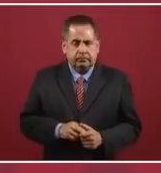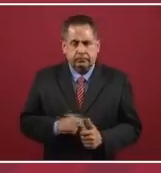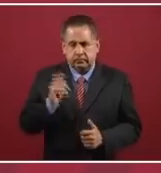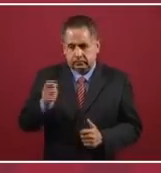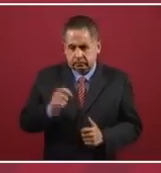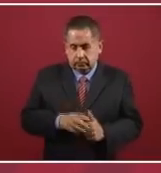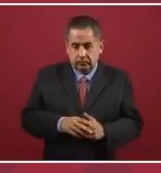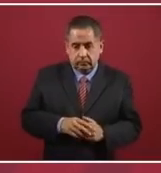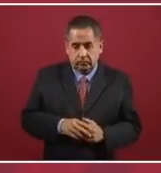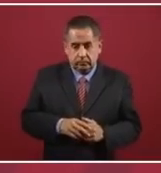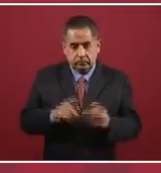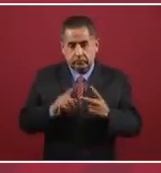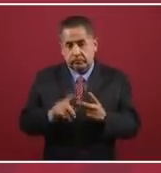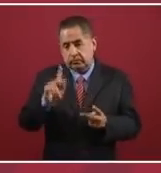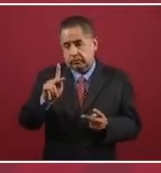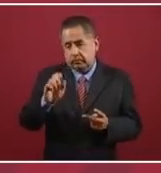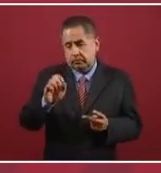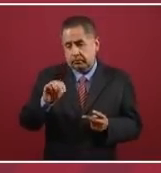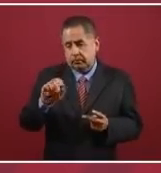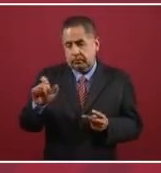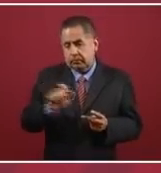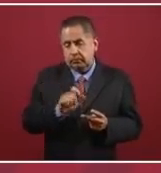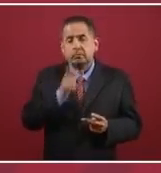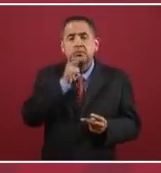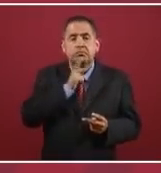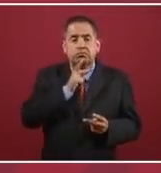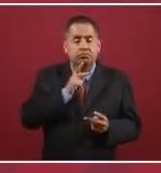es el rescate de Pemex,